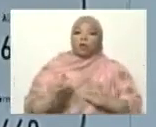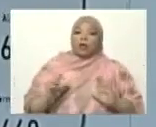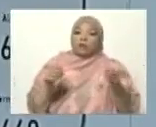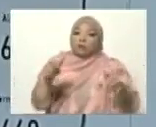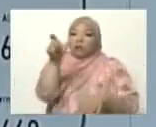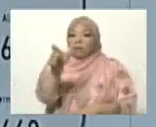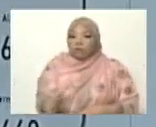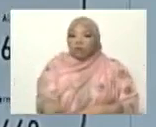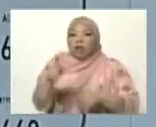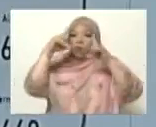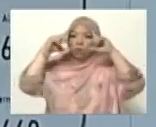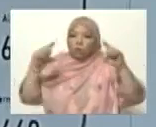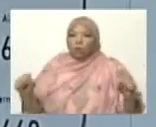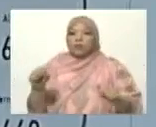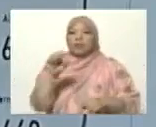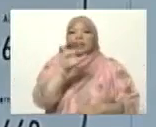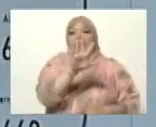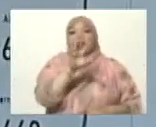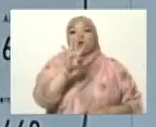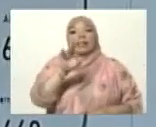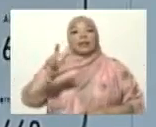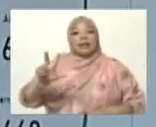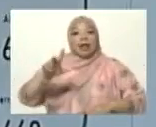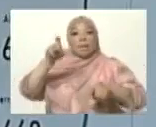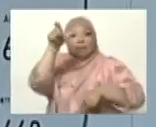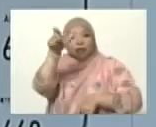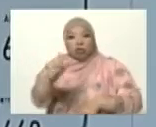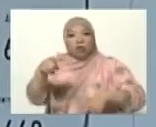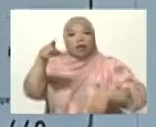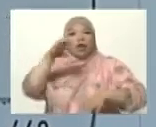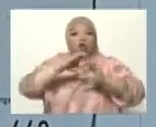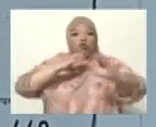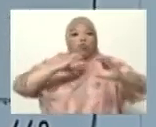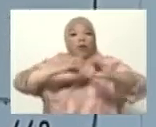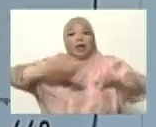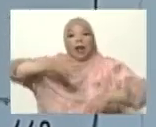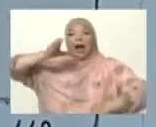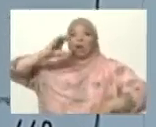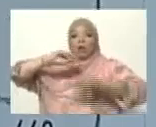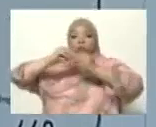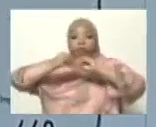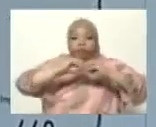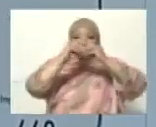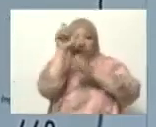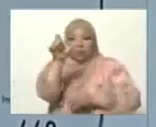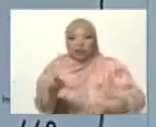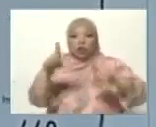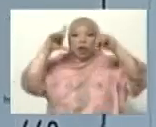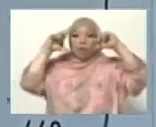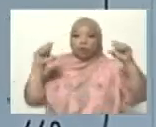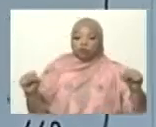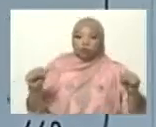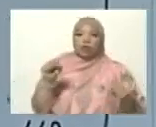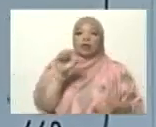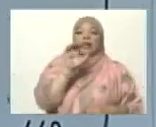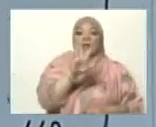Tenemos 543 albañiles, 658 de techo para impermeabilizar,